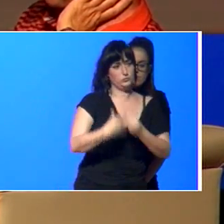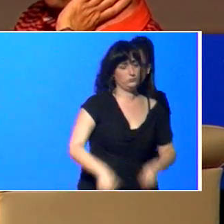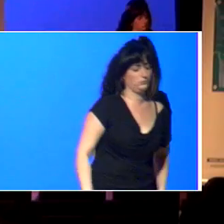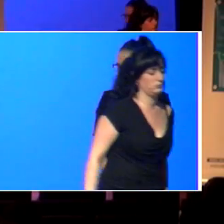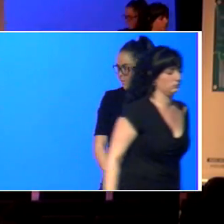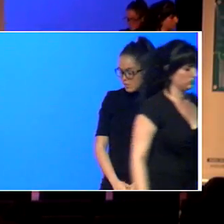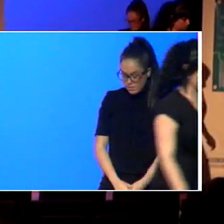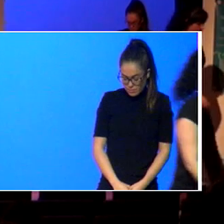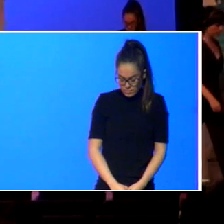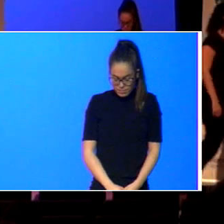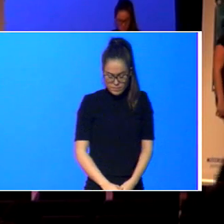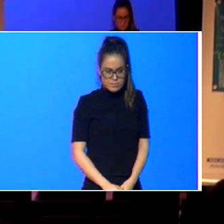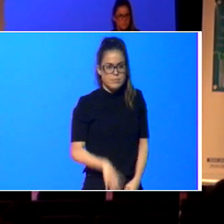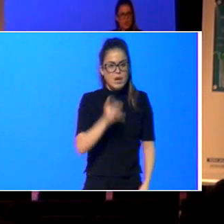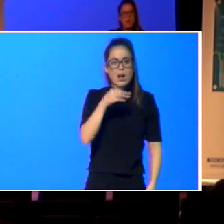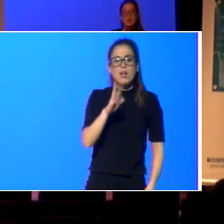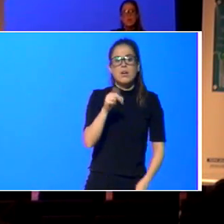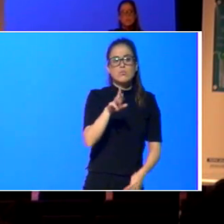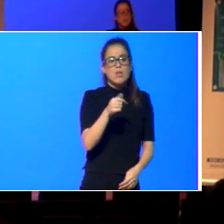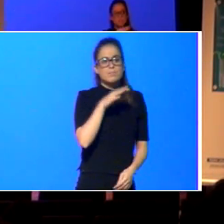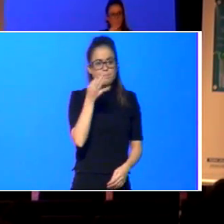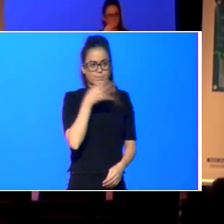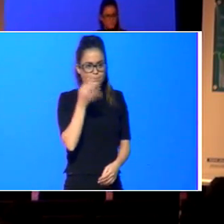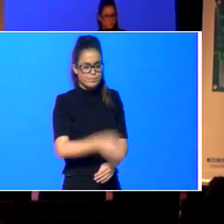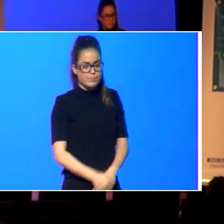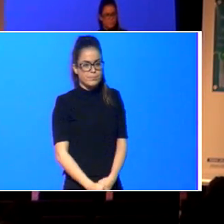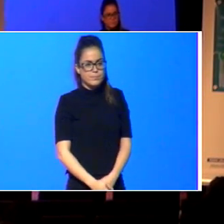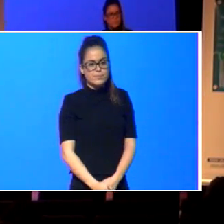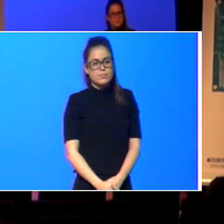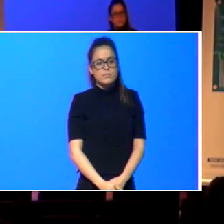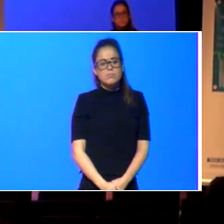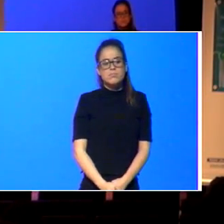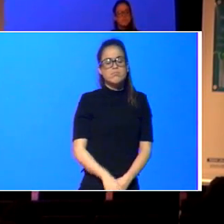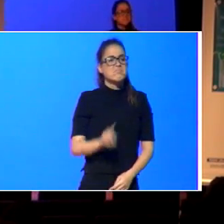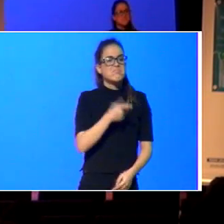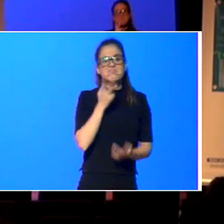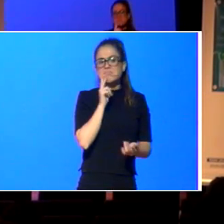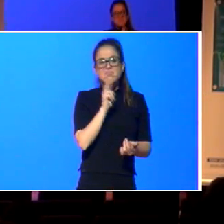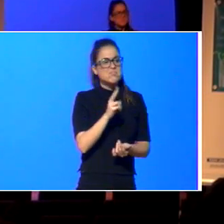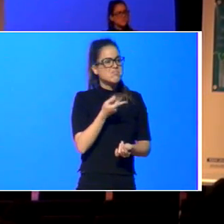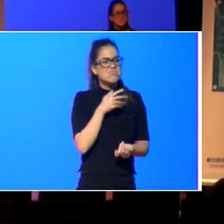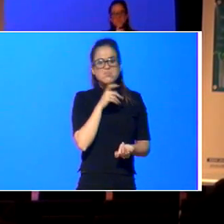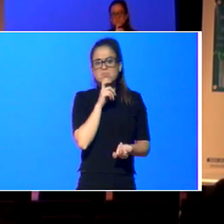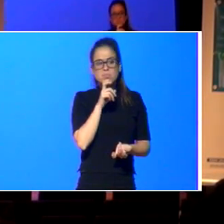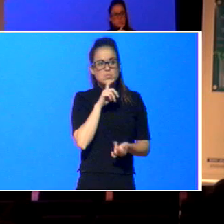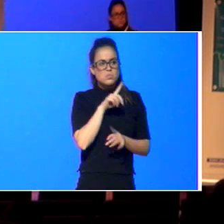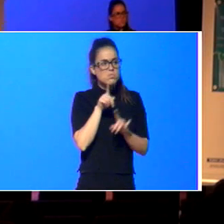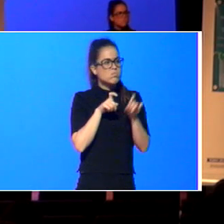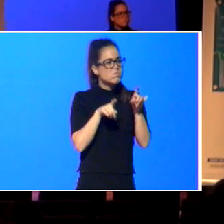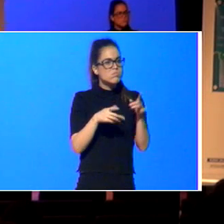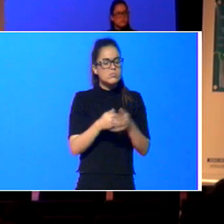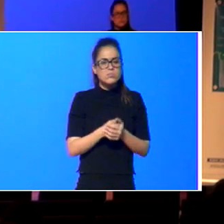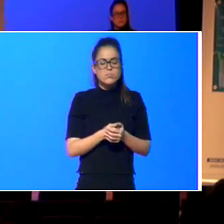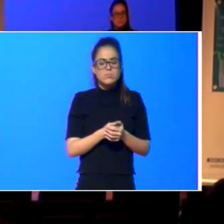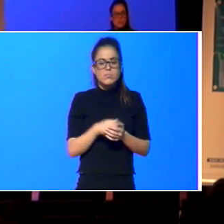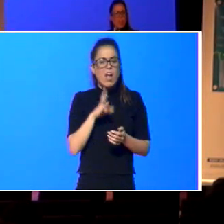Pero ahora, Laura, desde donde está ella, ¿cómo está viendo esto? Creo que la presentación ¿vamos tan mal, como sí. dice